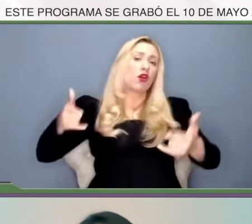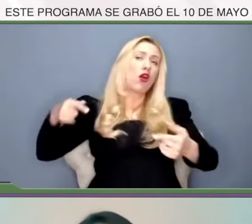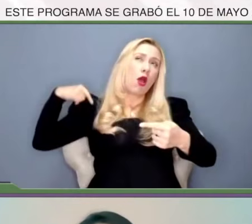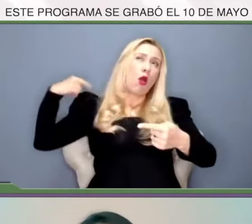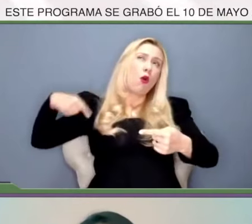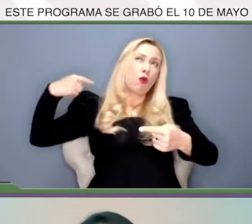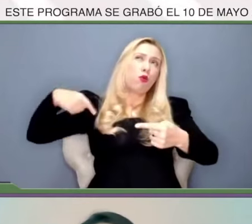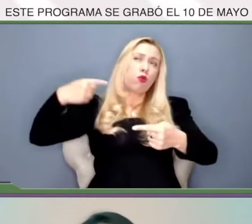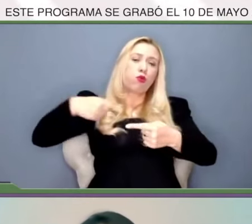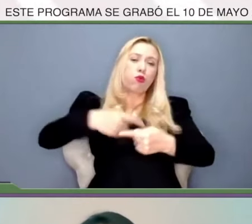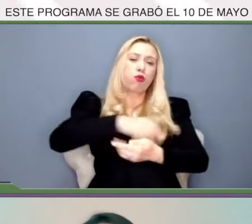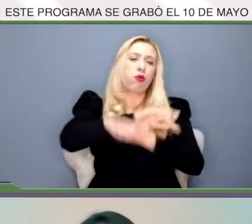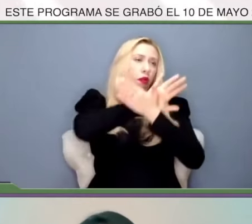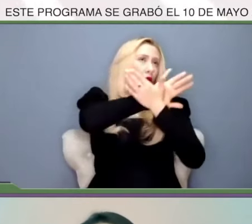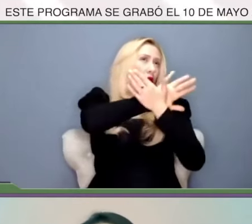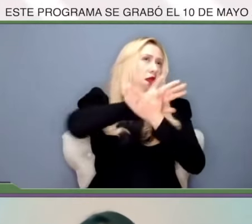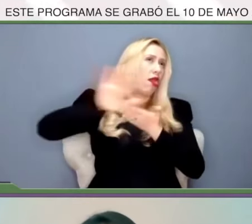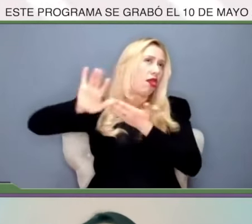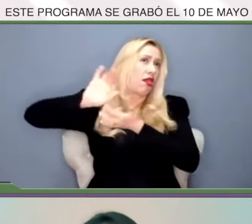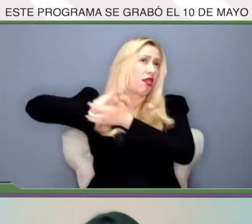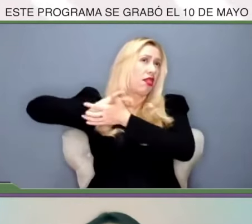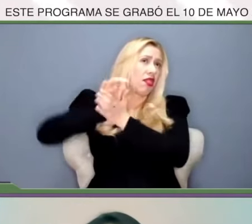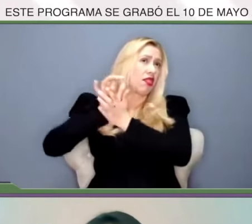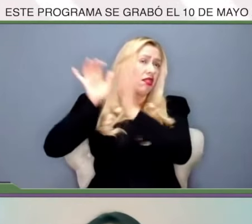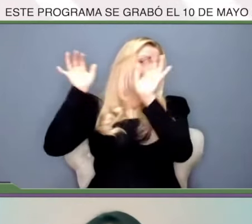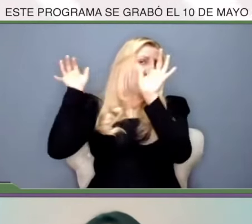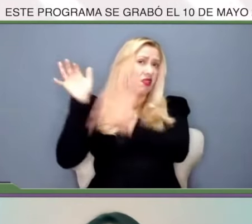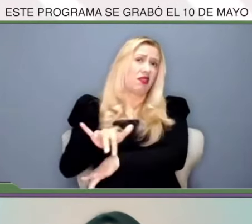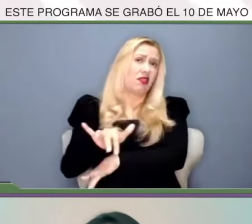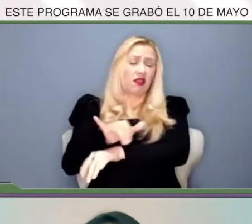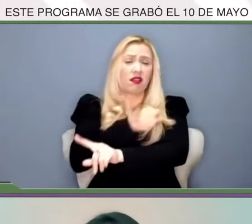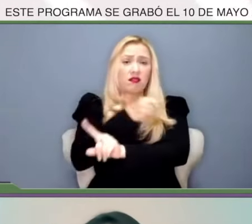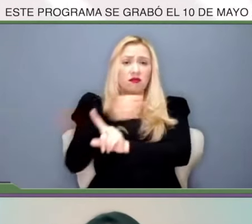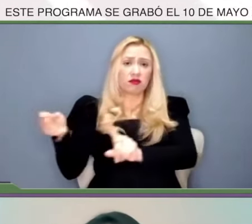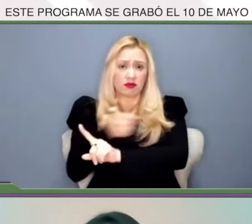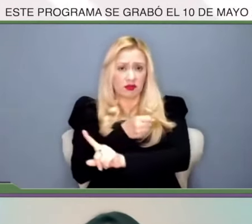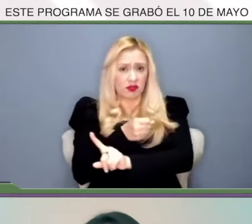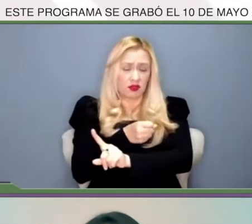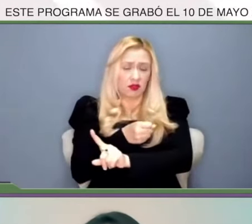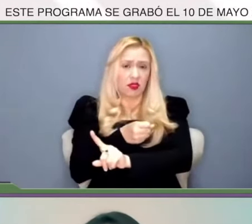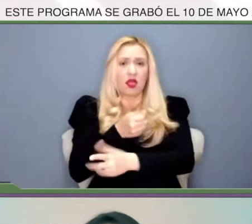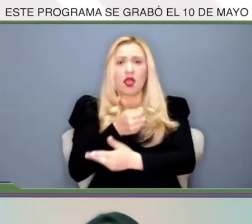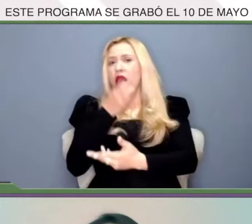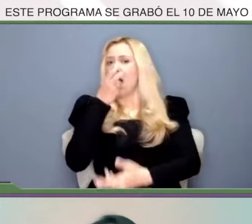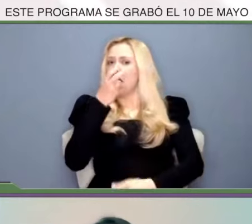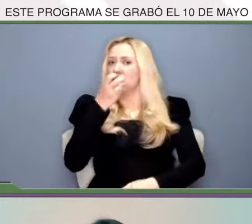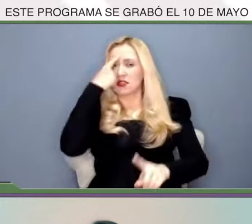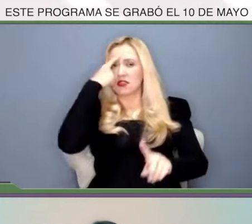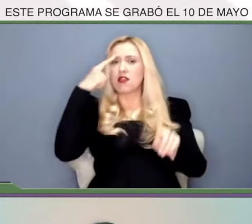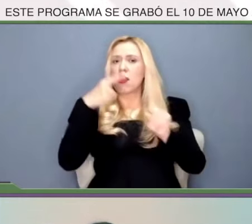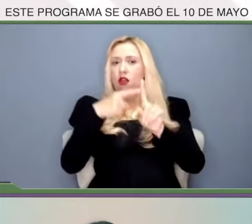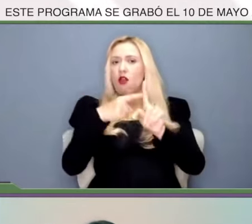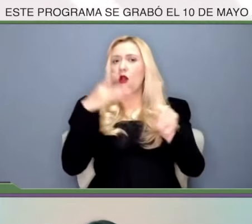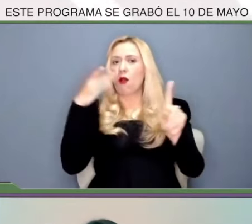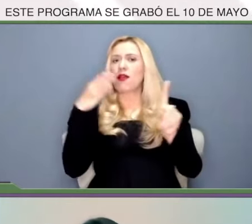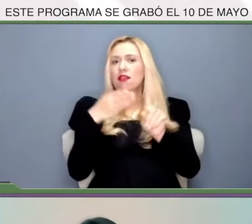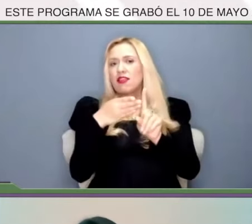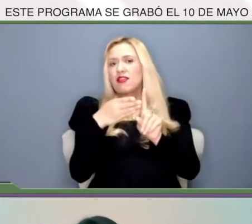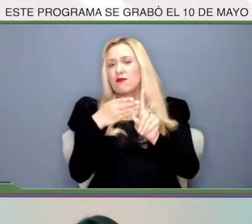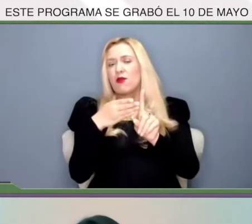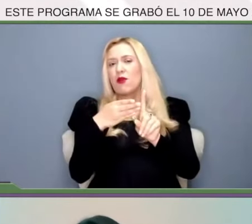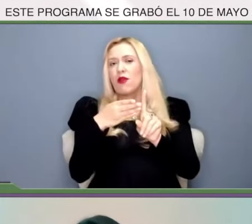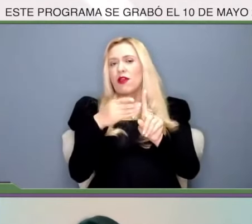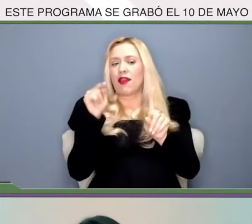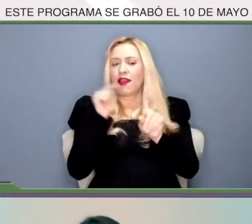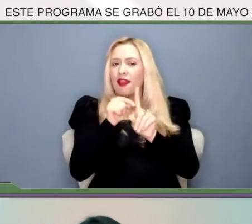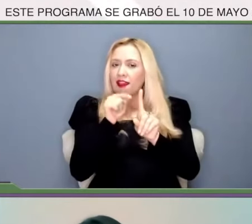sido violentada y discriminada. Y bueno, pues el objetivo de la marcha justamente es ese. Entonces también tenemos que entender que por ahí